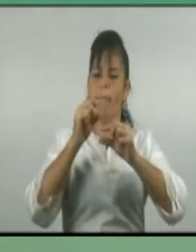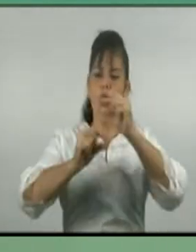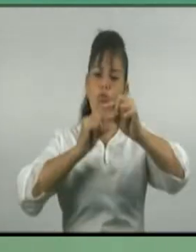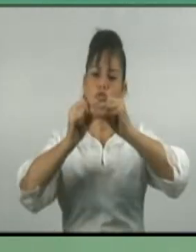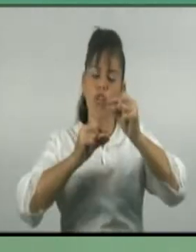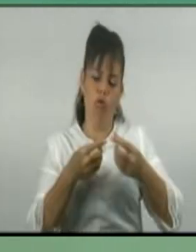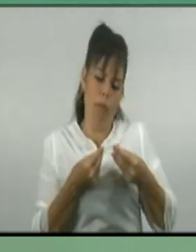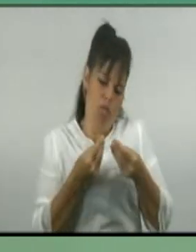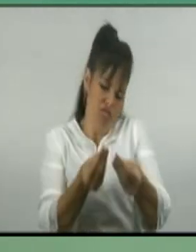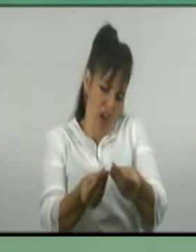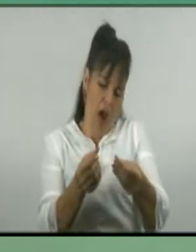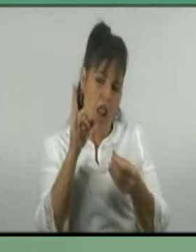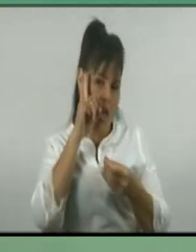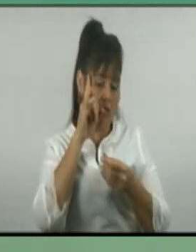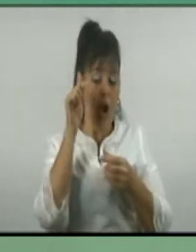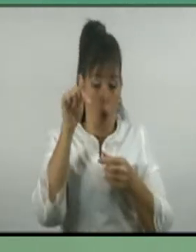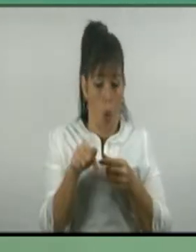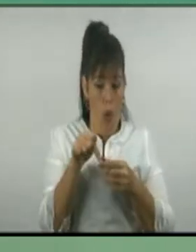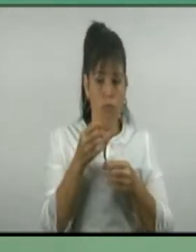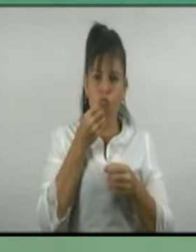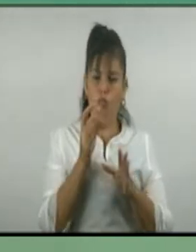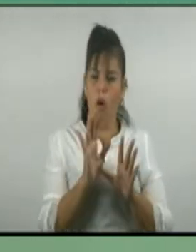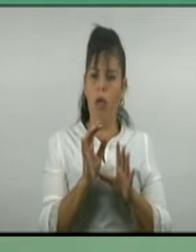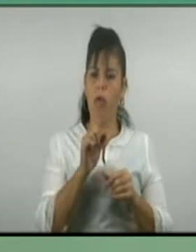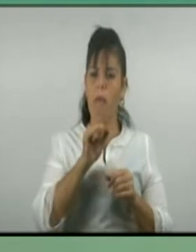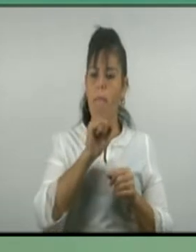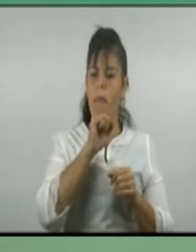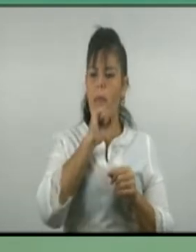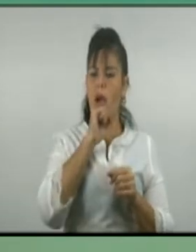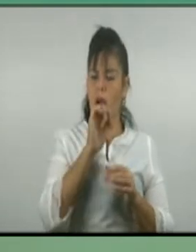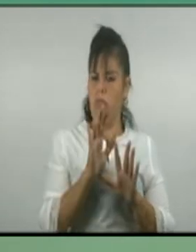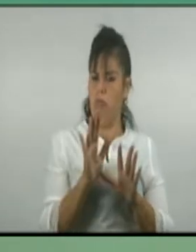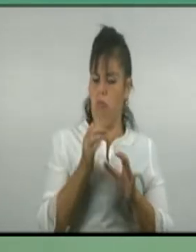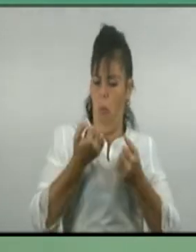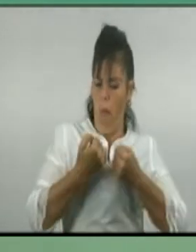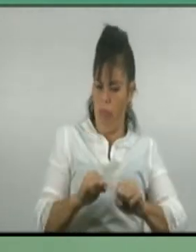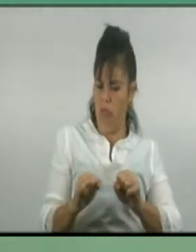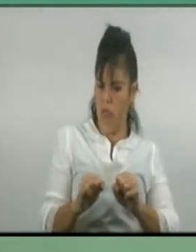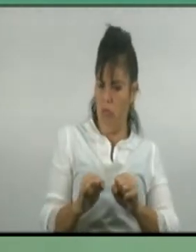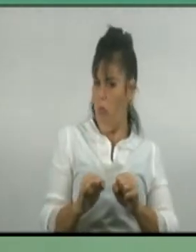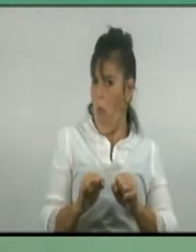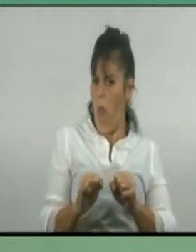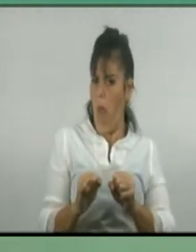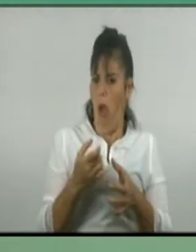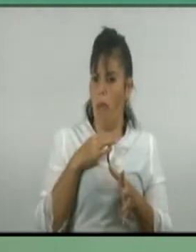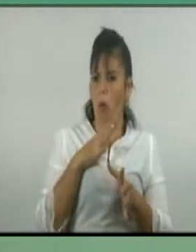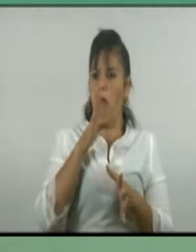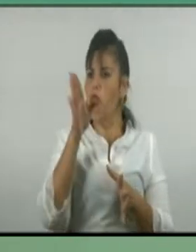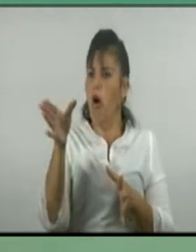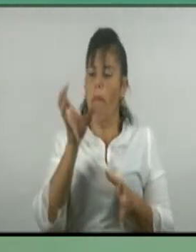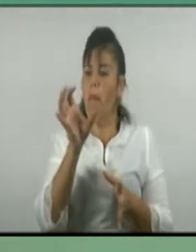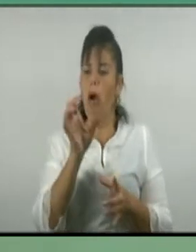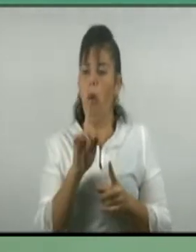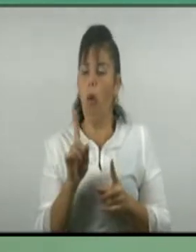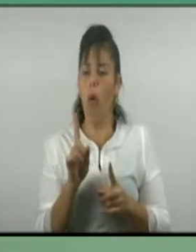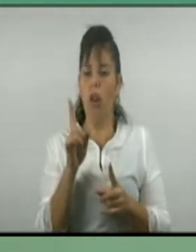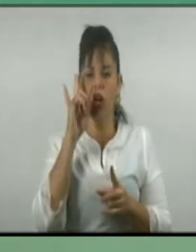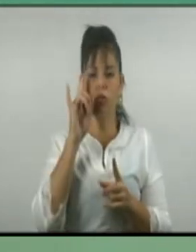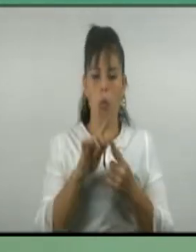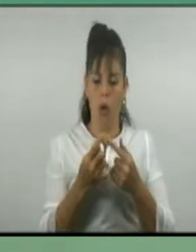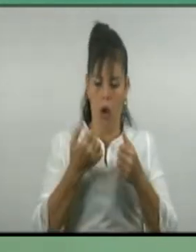hoy por ejemplo hay madres que paren y tienen una alta precoz sin quizás no puedan haber pasado por el banco de leche porque realmente